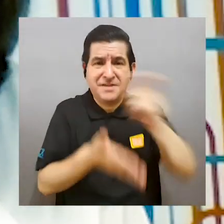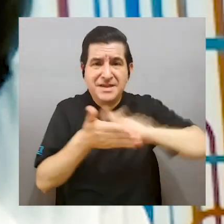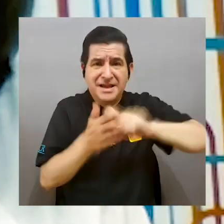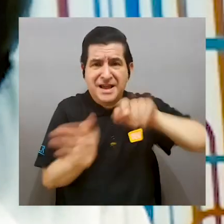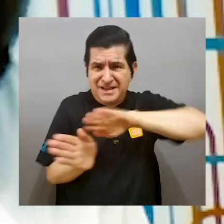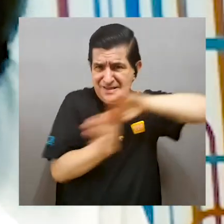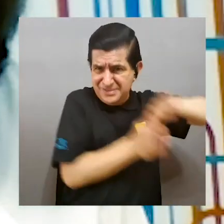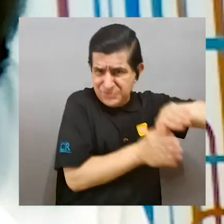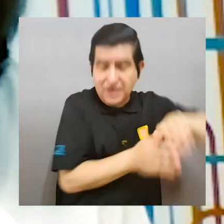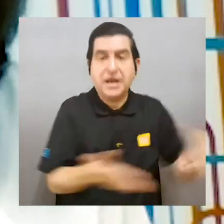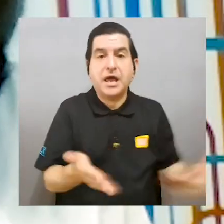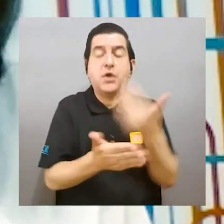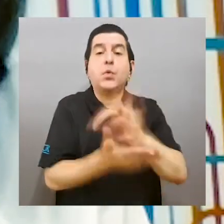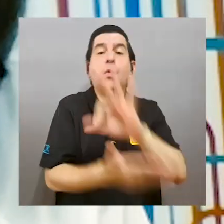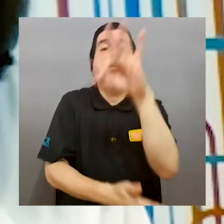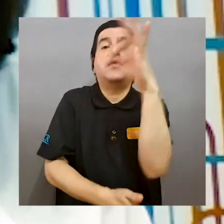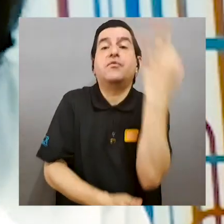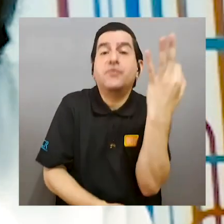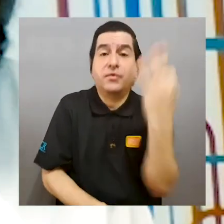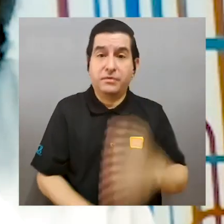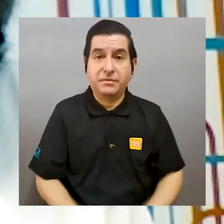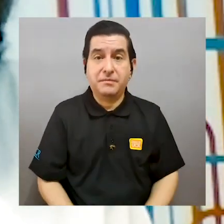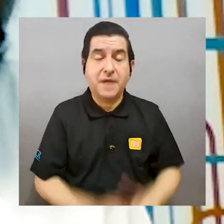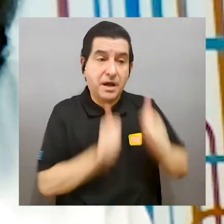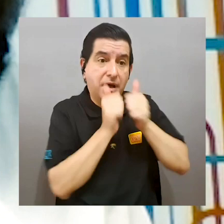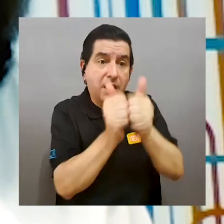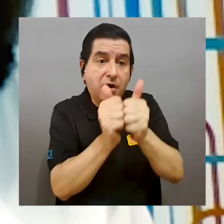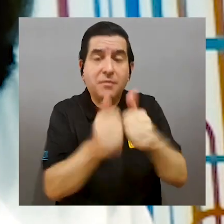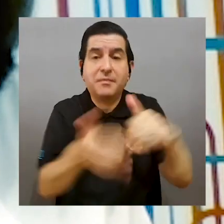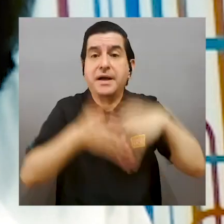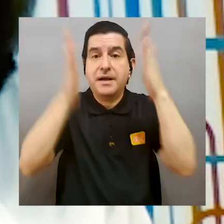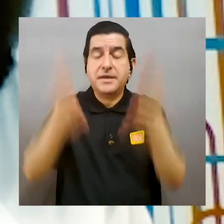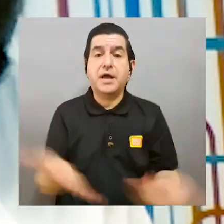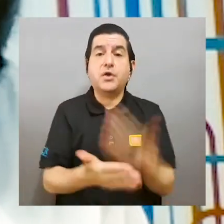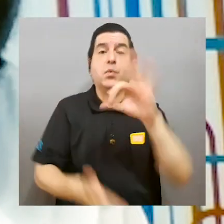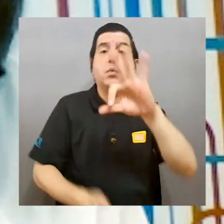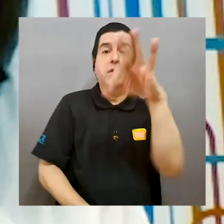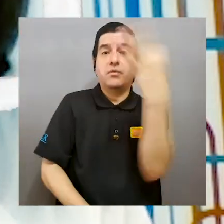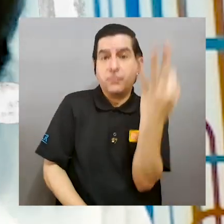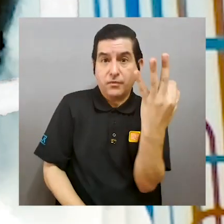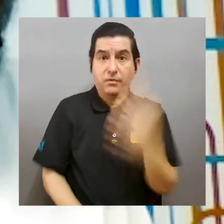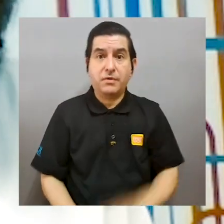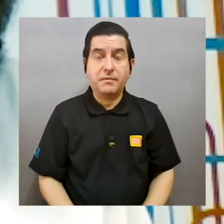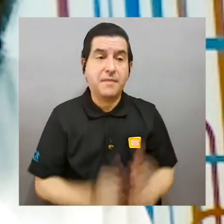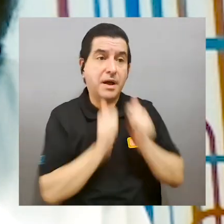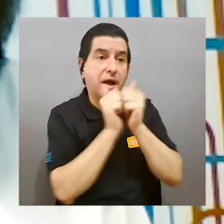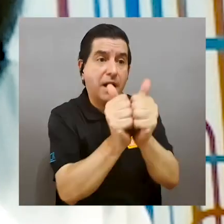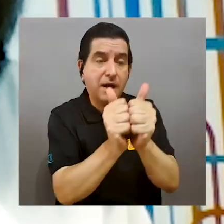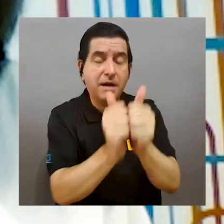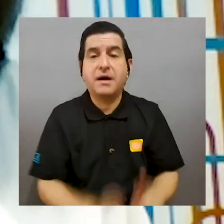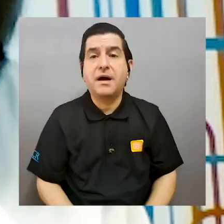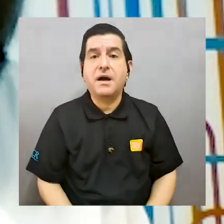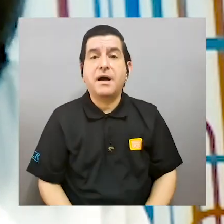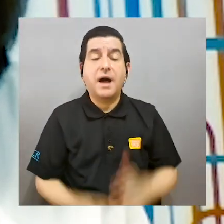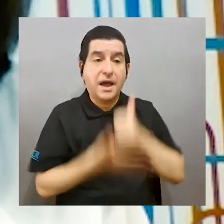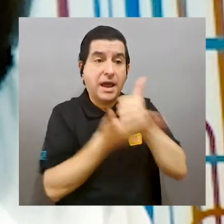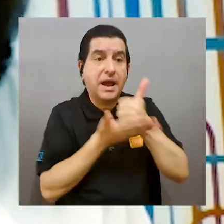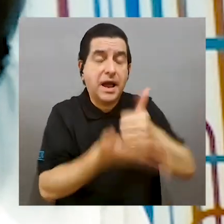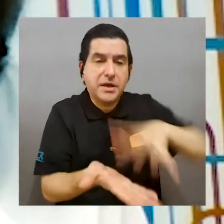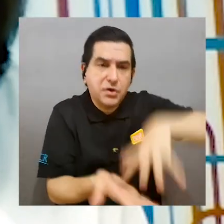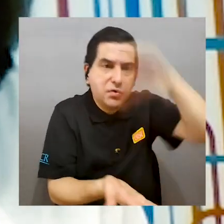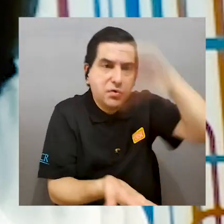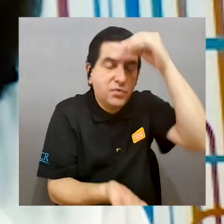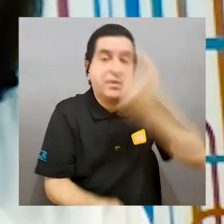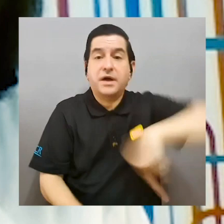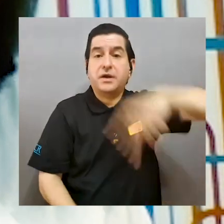la escuela atrás, tenemos que buscar nuevas formas de acompañar a ese estudiante, nuevas formas de ayudarle en ese proceso de aprendizaje, y